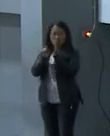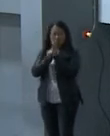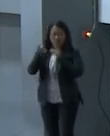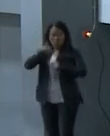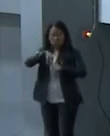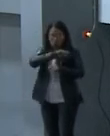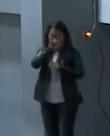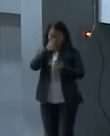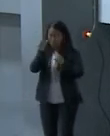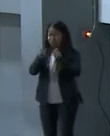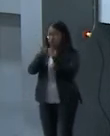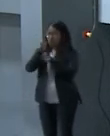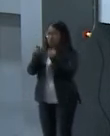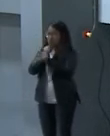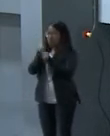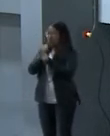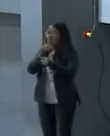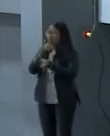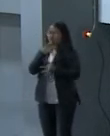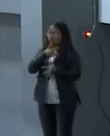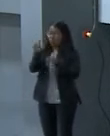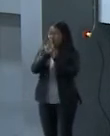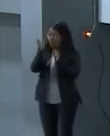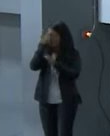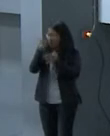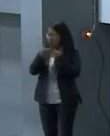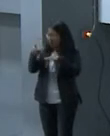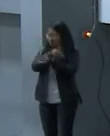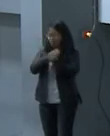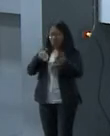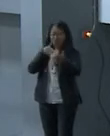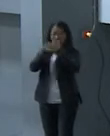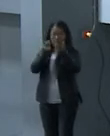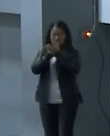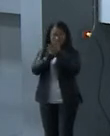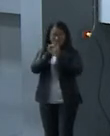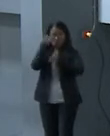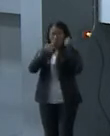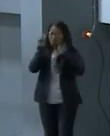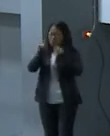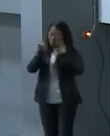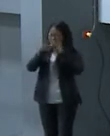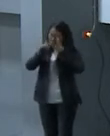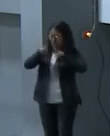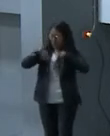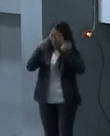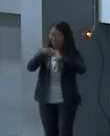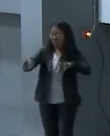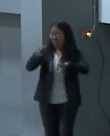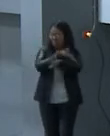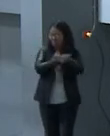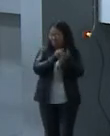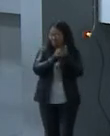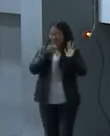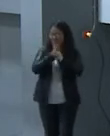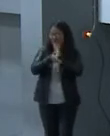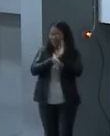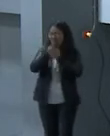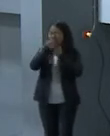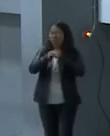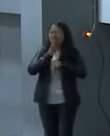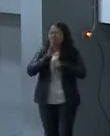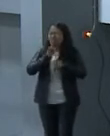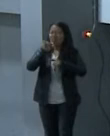los trabajadores, que no hubo la mejor voluntad, porque cuando se hizo la denuncia en el espacio multiestamentario de los supernumerarios, que nos